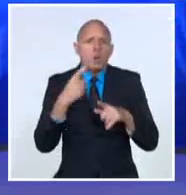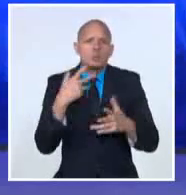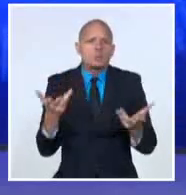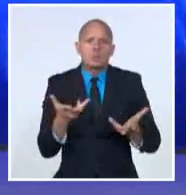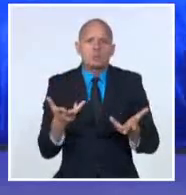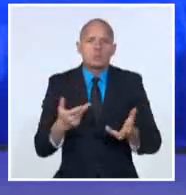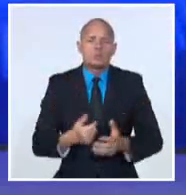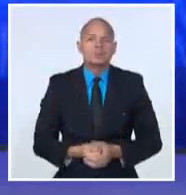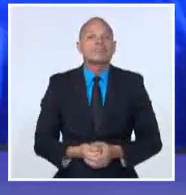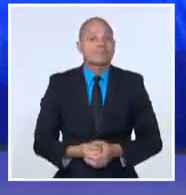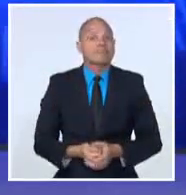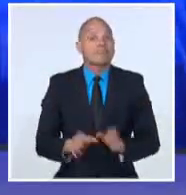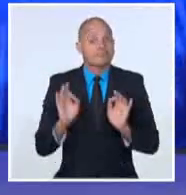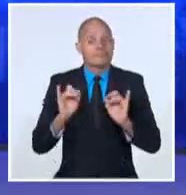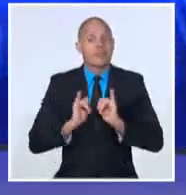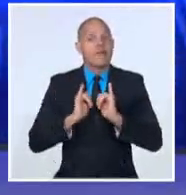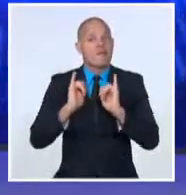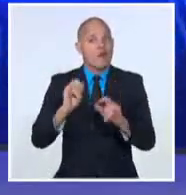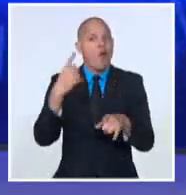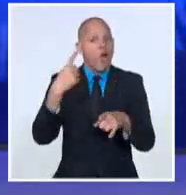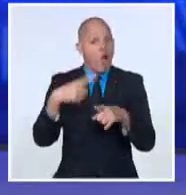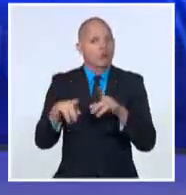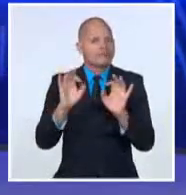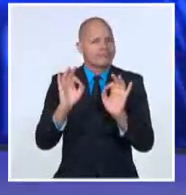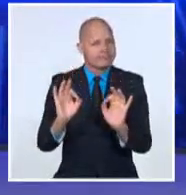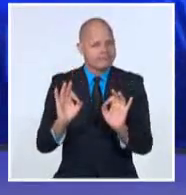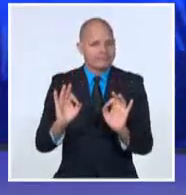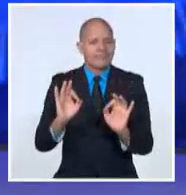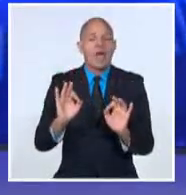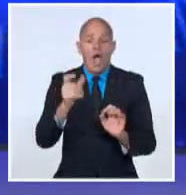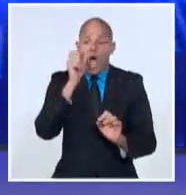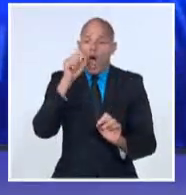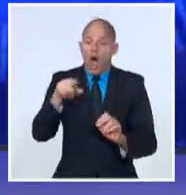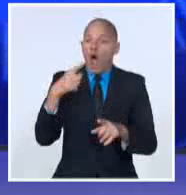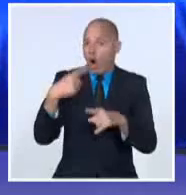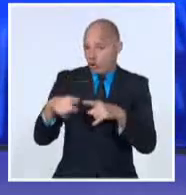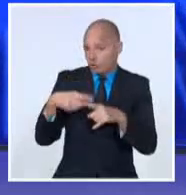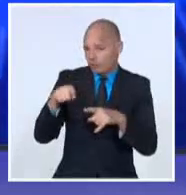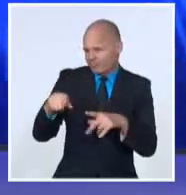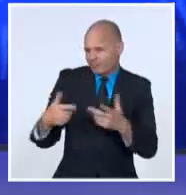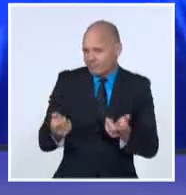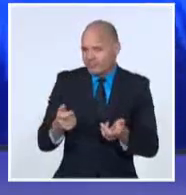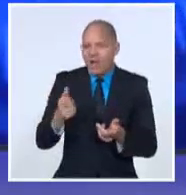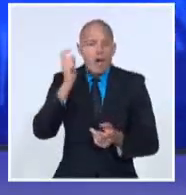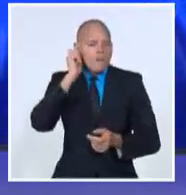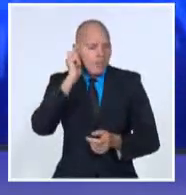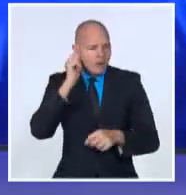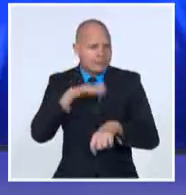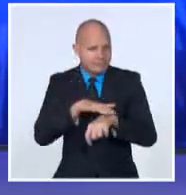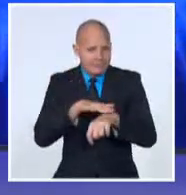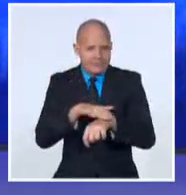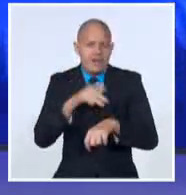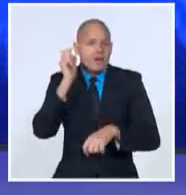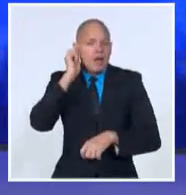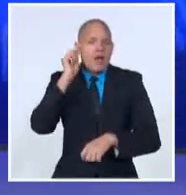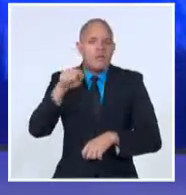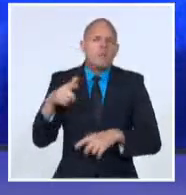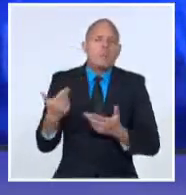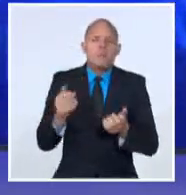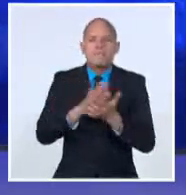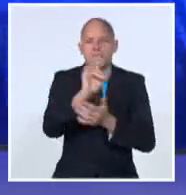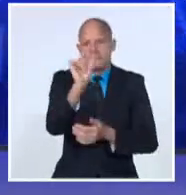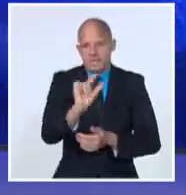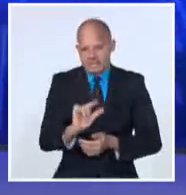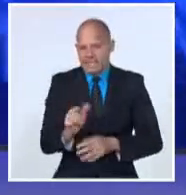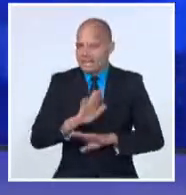Así es, Rey. Continuamos precisamente con este tópico, pues Yuniaski Crespo Vaquero, presidenta del Consejo de Defensa Provincial de Mayabeque,